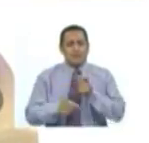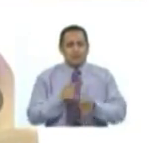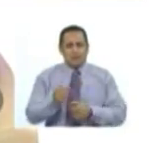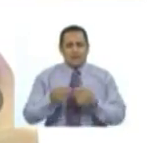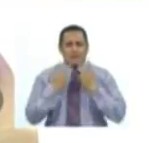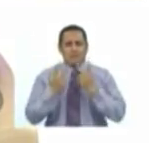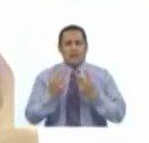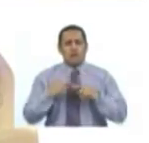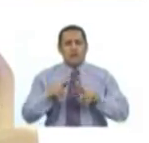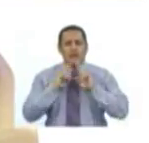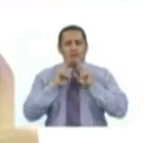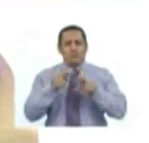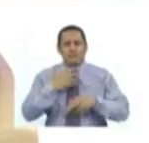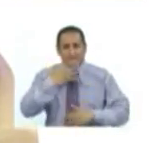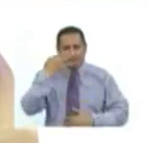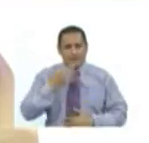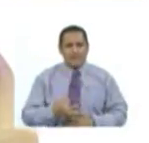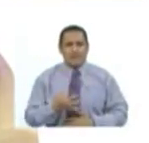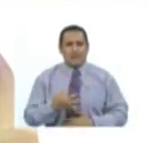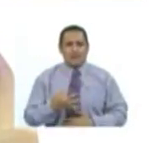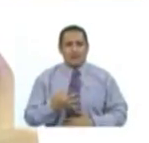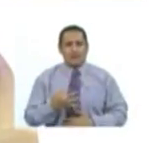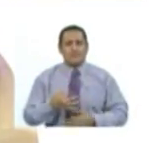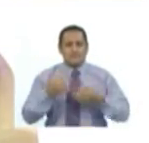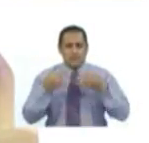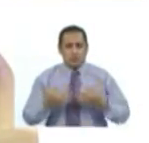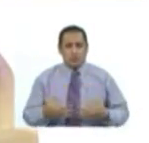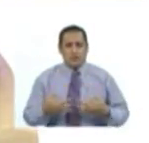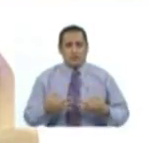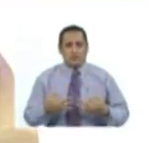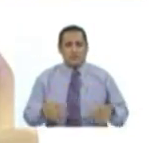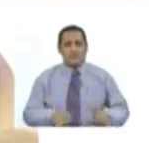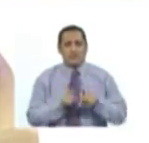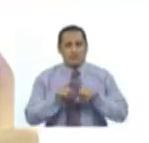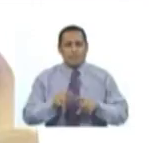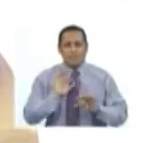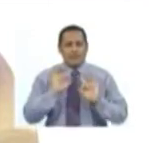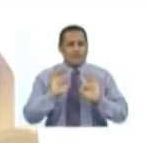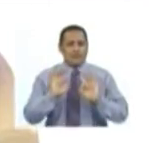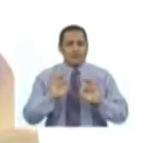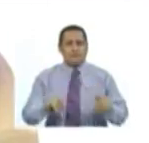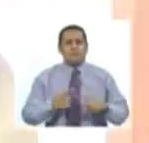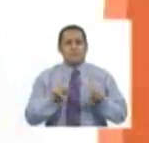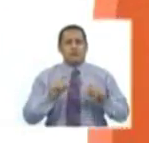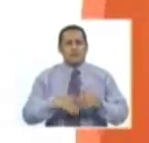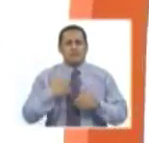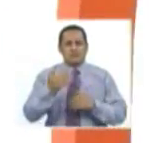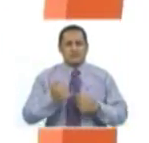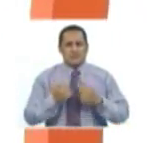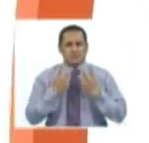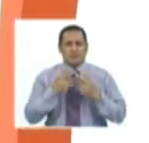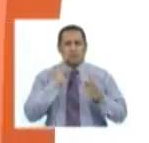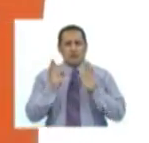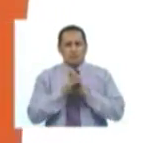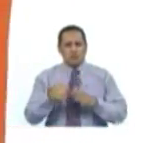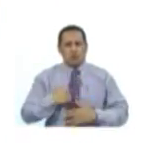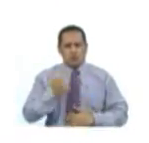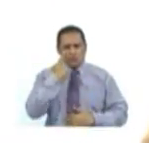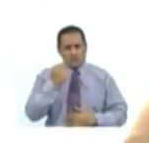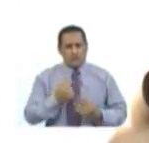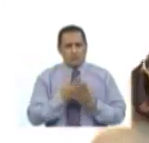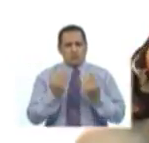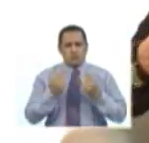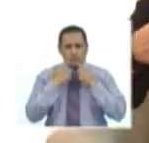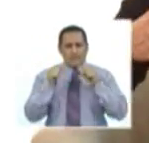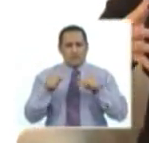encuentren una respuesta real, oportuna y eficaz. Claro, pero luego diera la impresión que hay que conocer muchísimo de